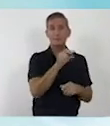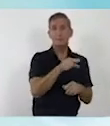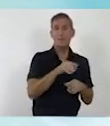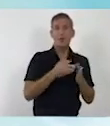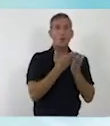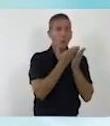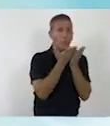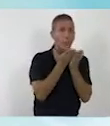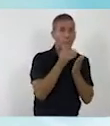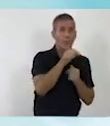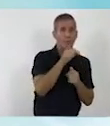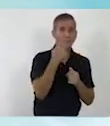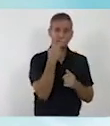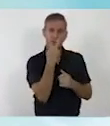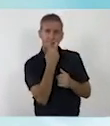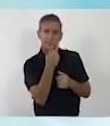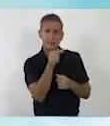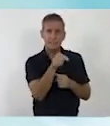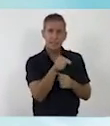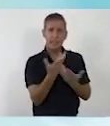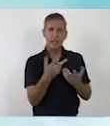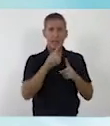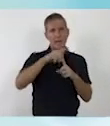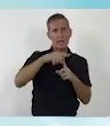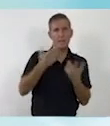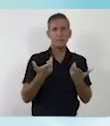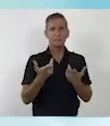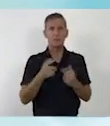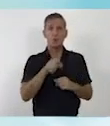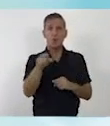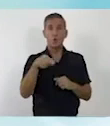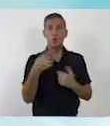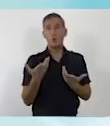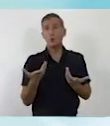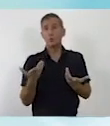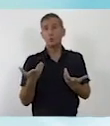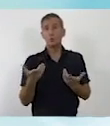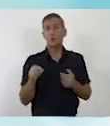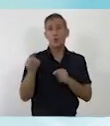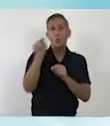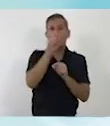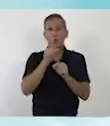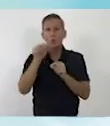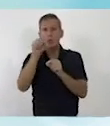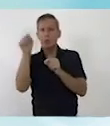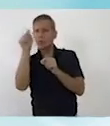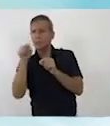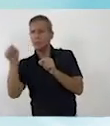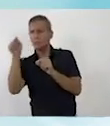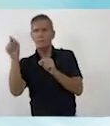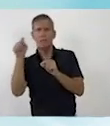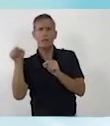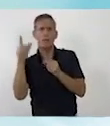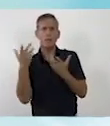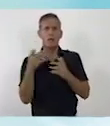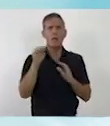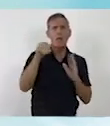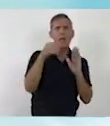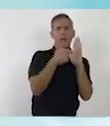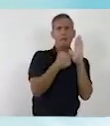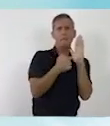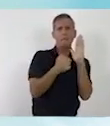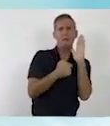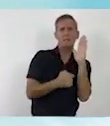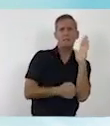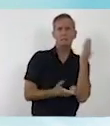ustedes hayan querido seleccionar, de las ahí presentes en la tarea, bueno, pues usted sencillamente encierre con un círculo qué magnitudes de las que